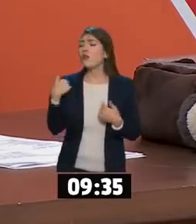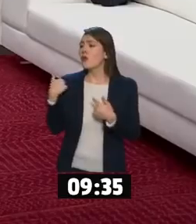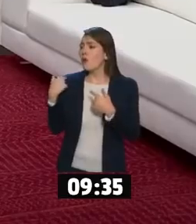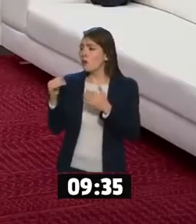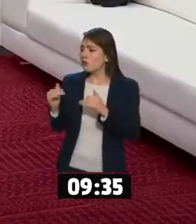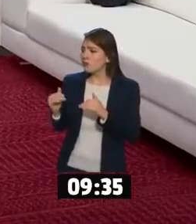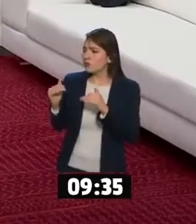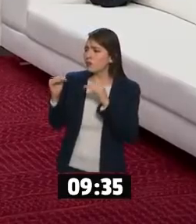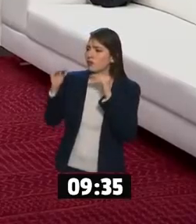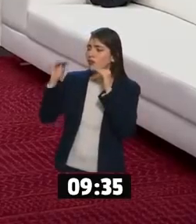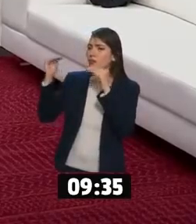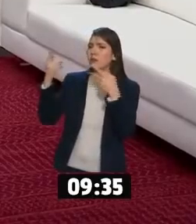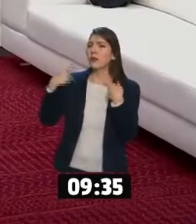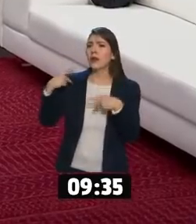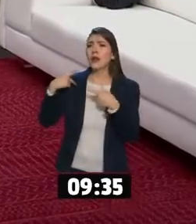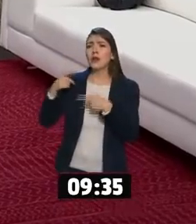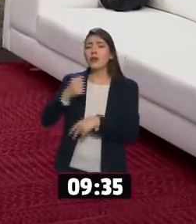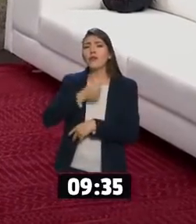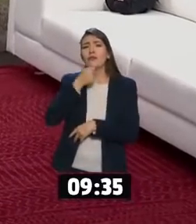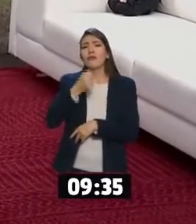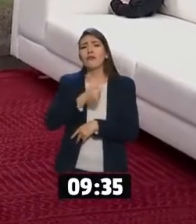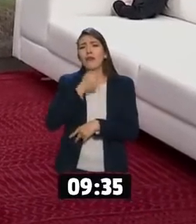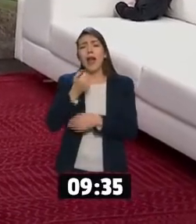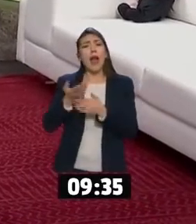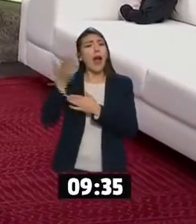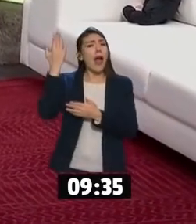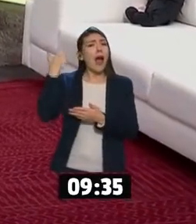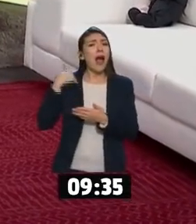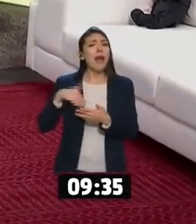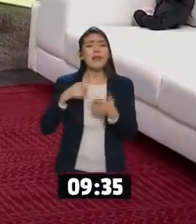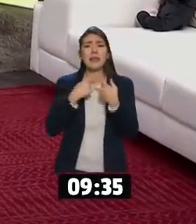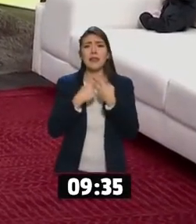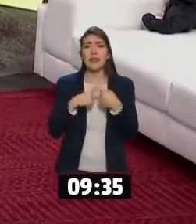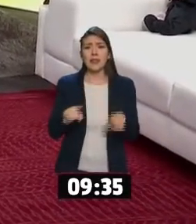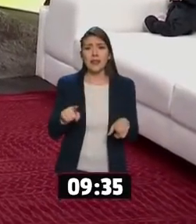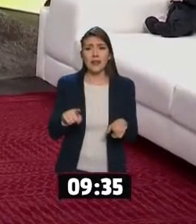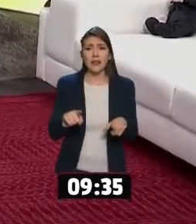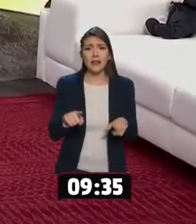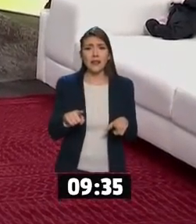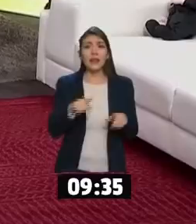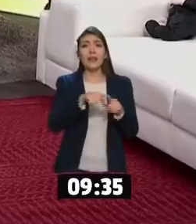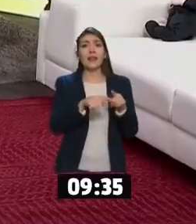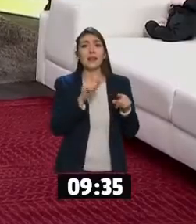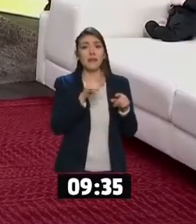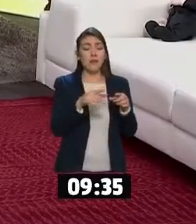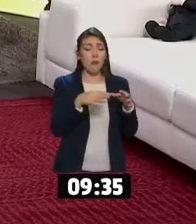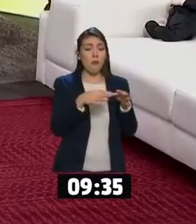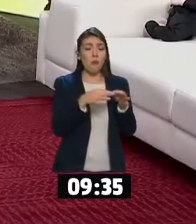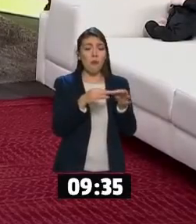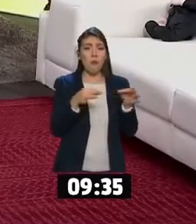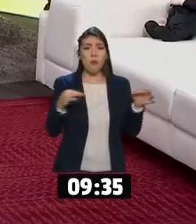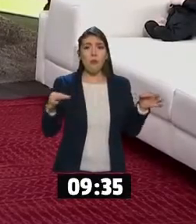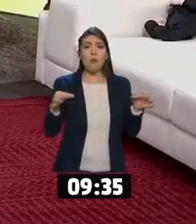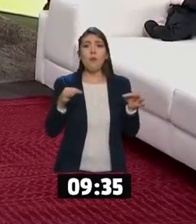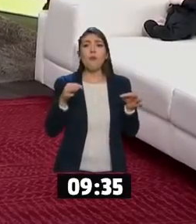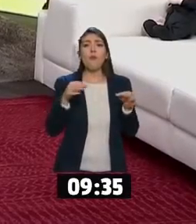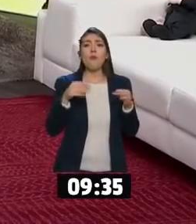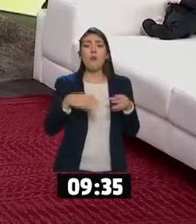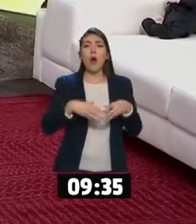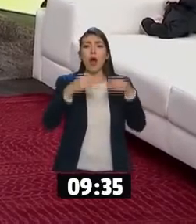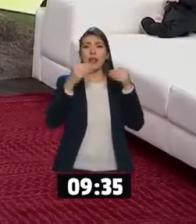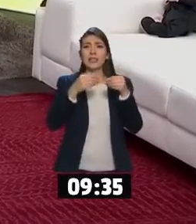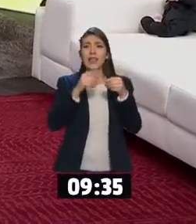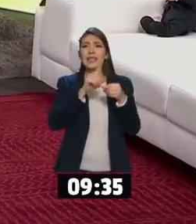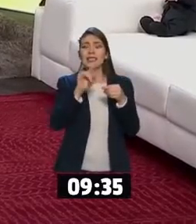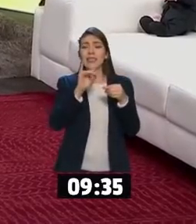viejitos. Las cosas eran diferentes. A mí se me rompe un Ziploc y le pongo diure. No, yo luego le digo cómo arreglarlo. Y le pongo diure.